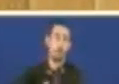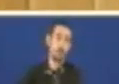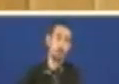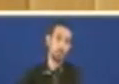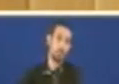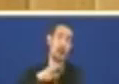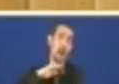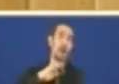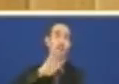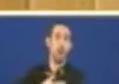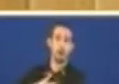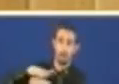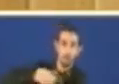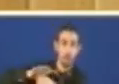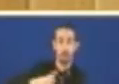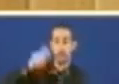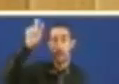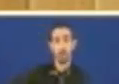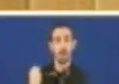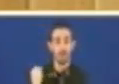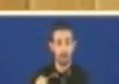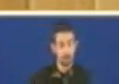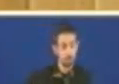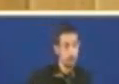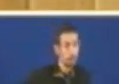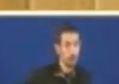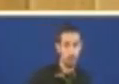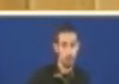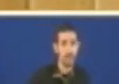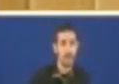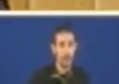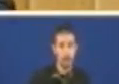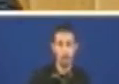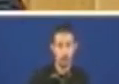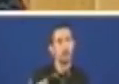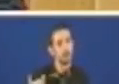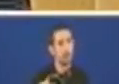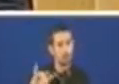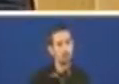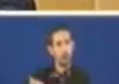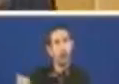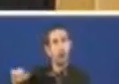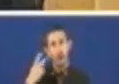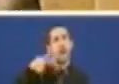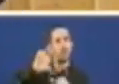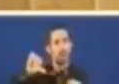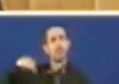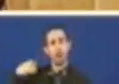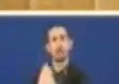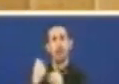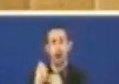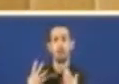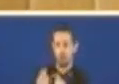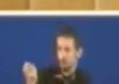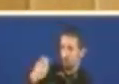unha persoa que traballaba de caixeira nun supermercado, dixo, sí, sí, ten experiencia no trato con produtos financeiros, por tanto, lle podemos meter